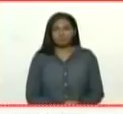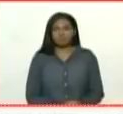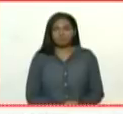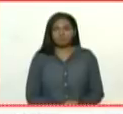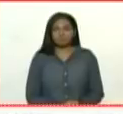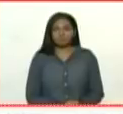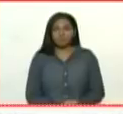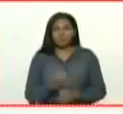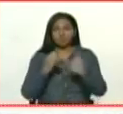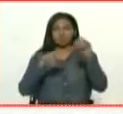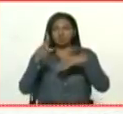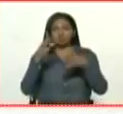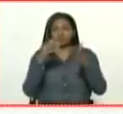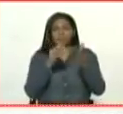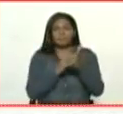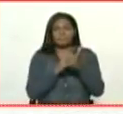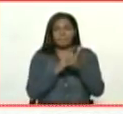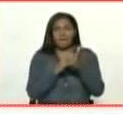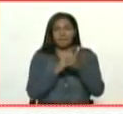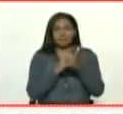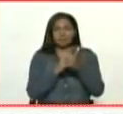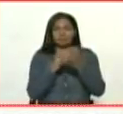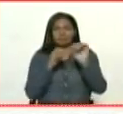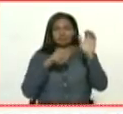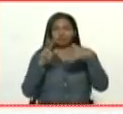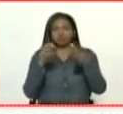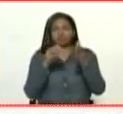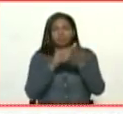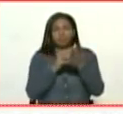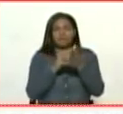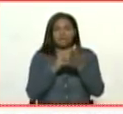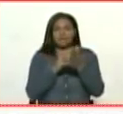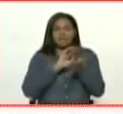Perdón, 12.000 créditos, estoy pensando en 24 meses.